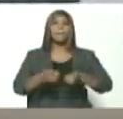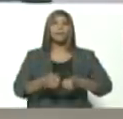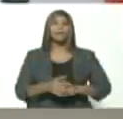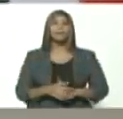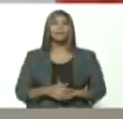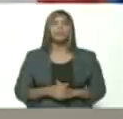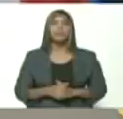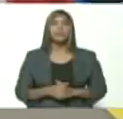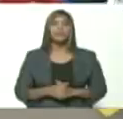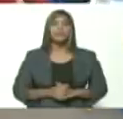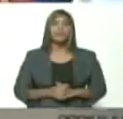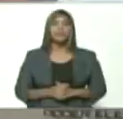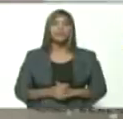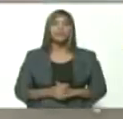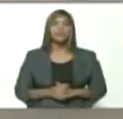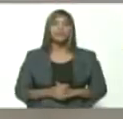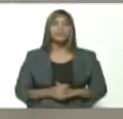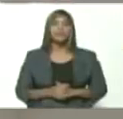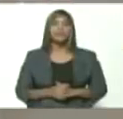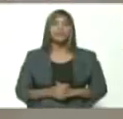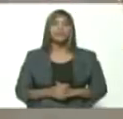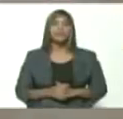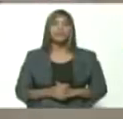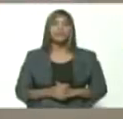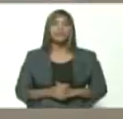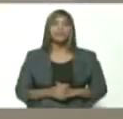que se genera desde el Consejo Nacional Electoral.